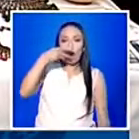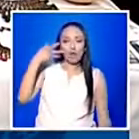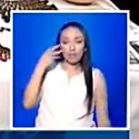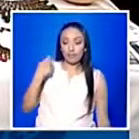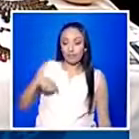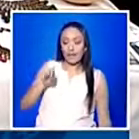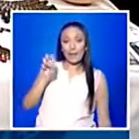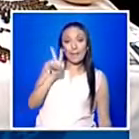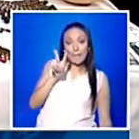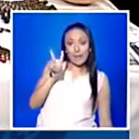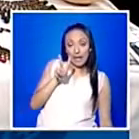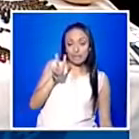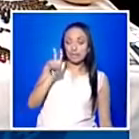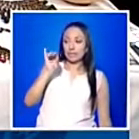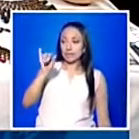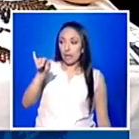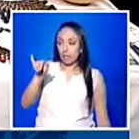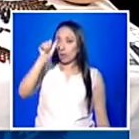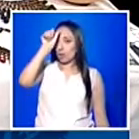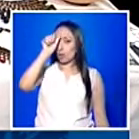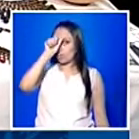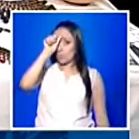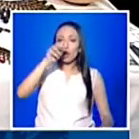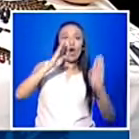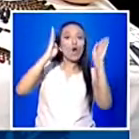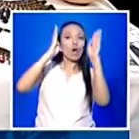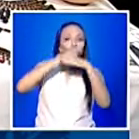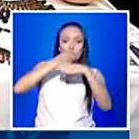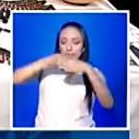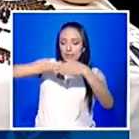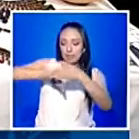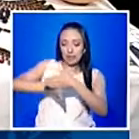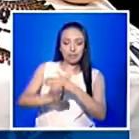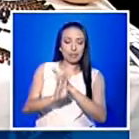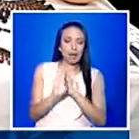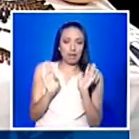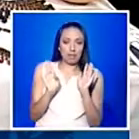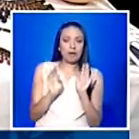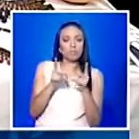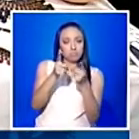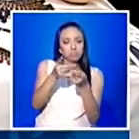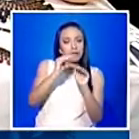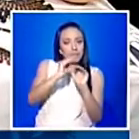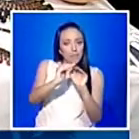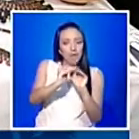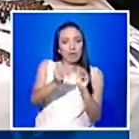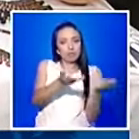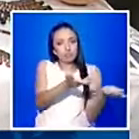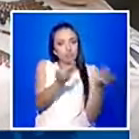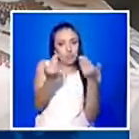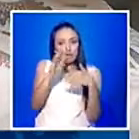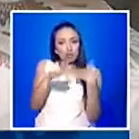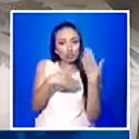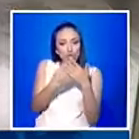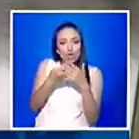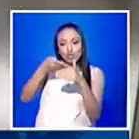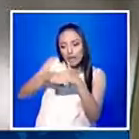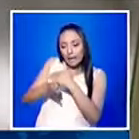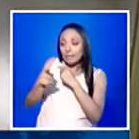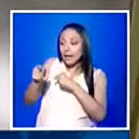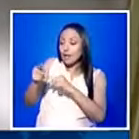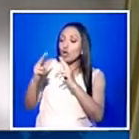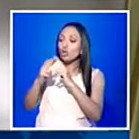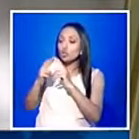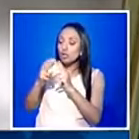14 y 15 de septiembre. La entrada es completamente gratuita. Les invitamos a todos los quiteños, turistas nacionales y